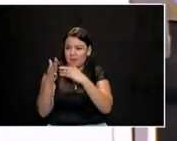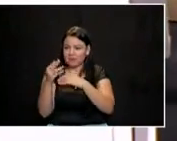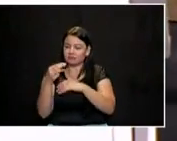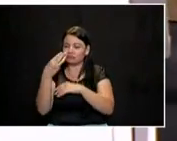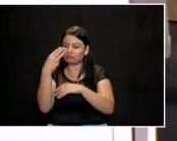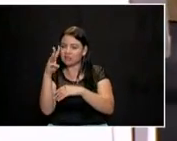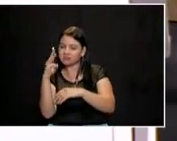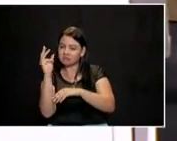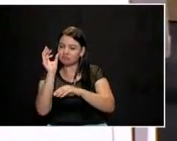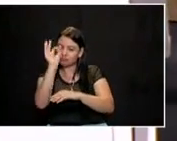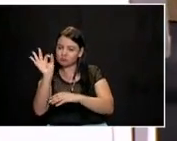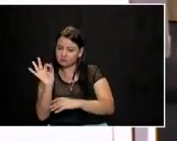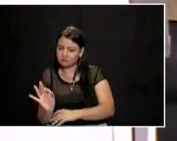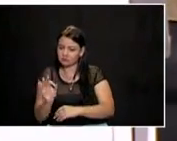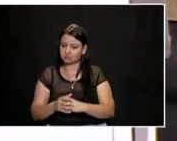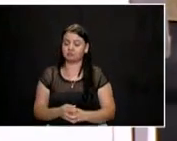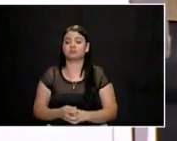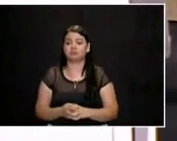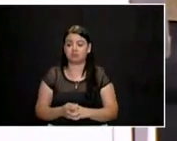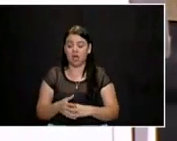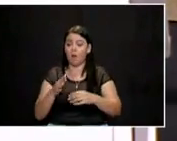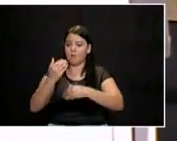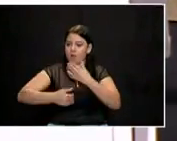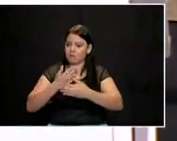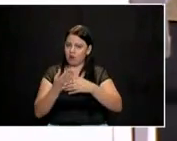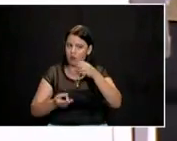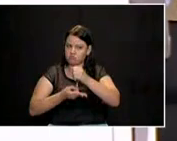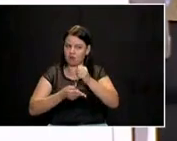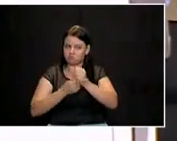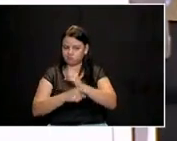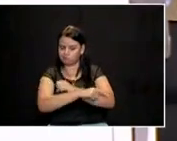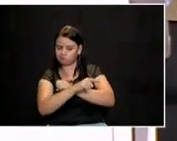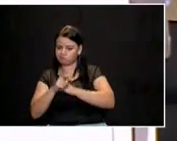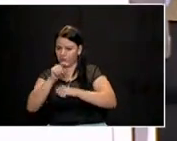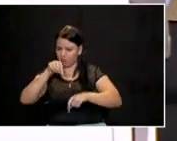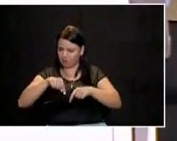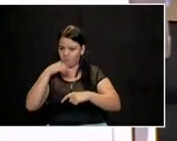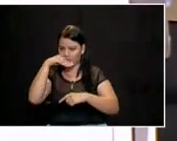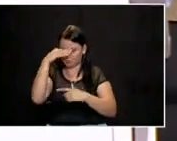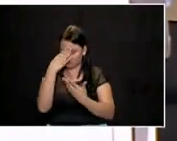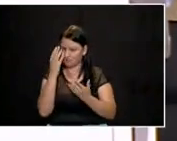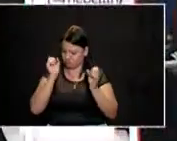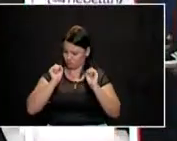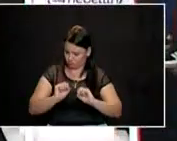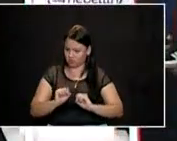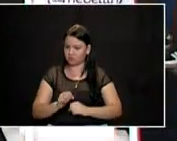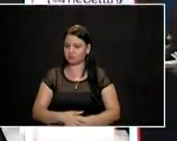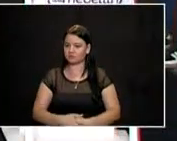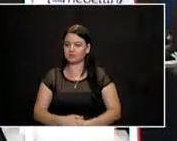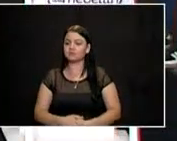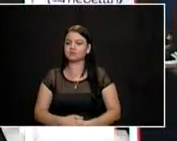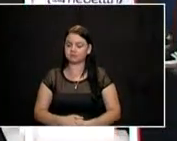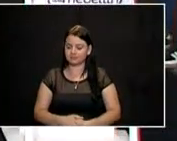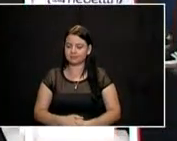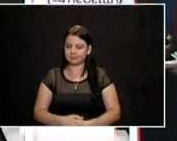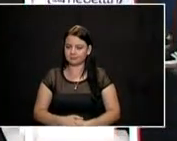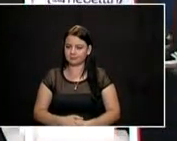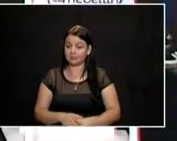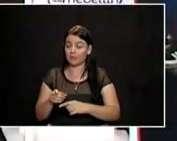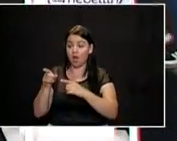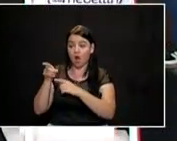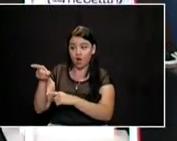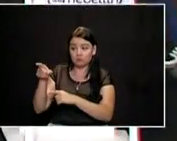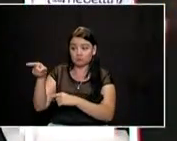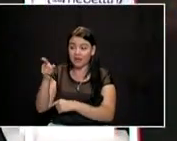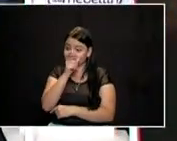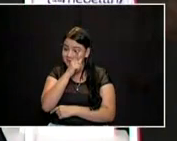Ahorros, le hubiéramos trasladado los ahorros a los ciudadanos. Podemos hacerlo, sabemos cómo hacerlo. Candidato Daniel Quintero, ahora su